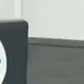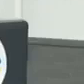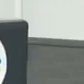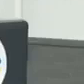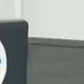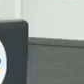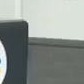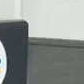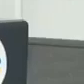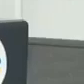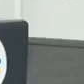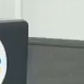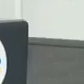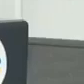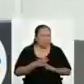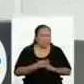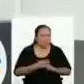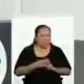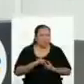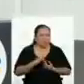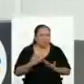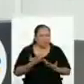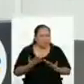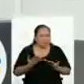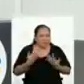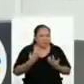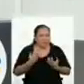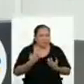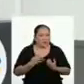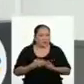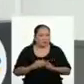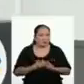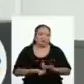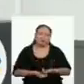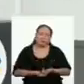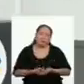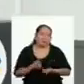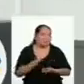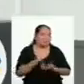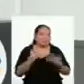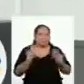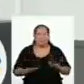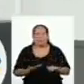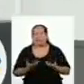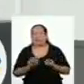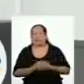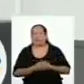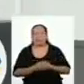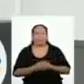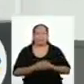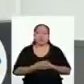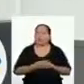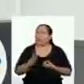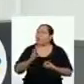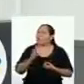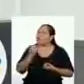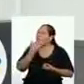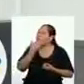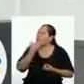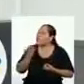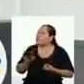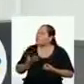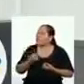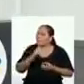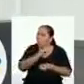No puede ser, no puede ser. Simplemente no puede ser. Oye, Yaremis, ¿qué te pasa?